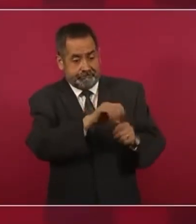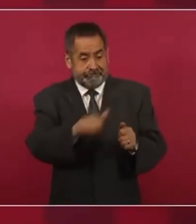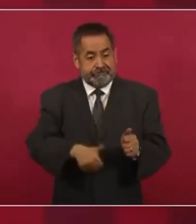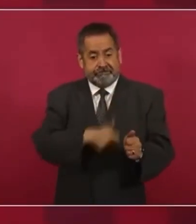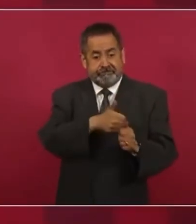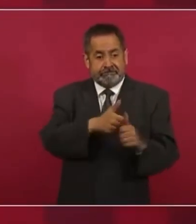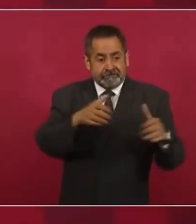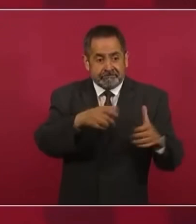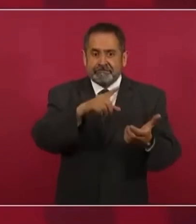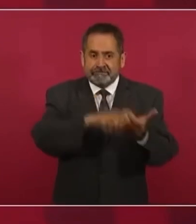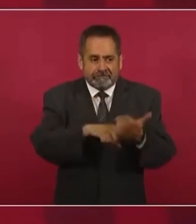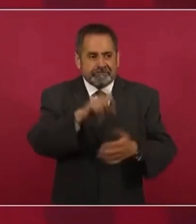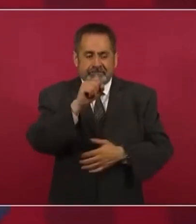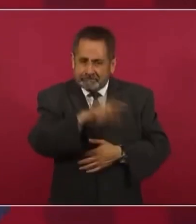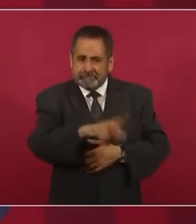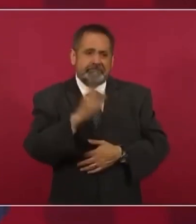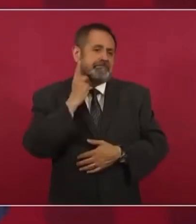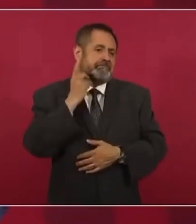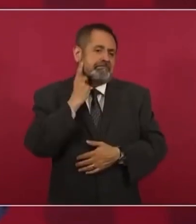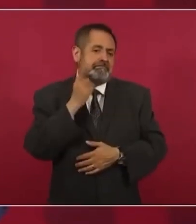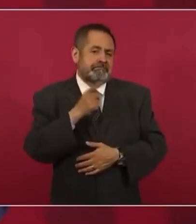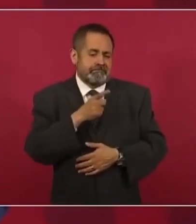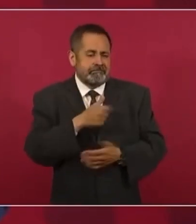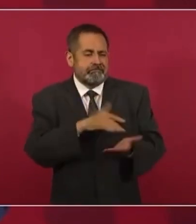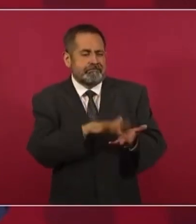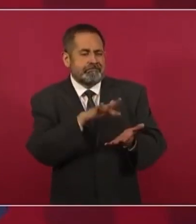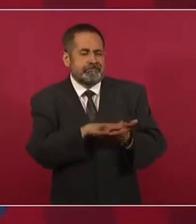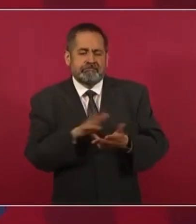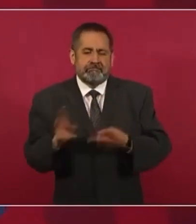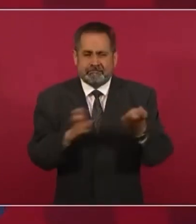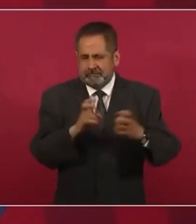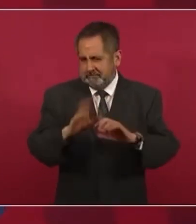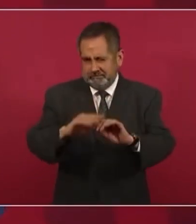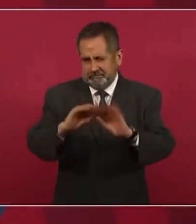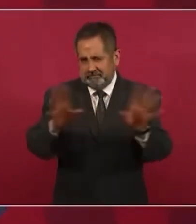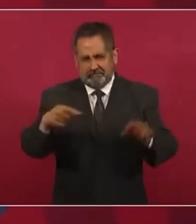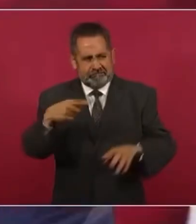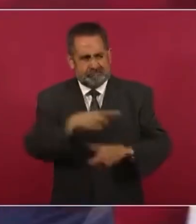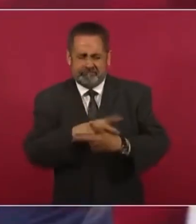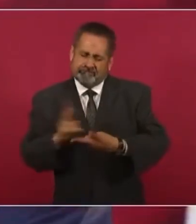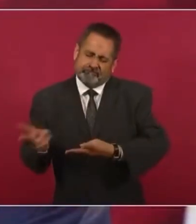a los saqueadores, para decirlo con claridad.